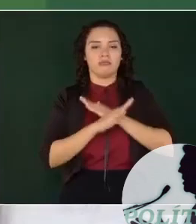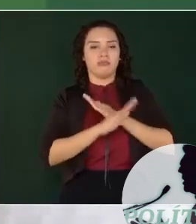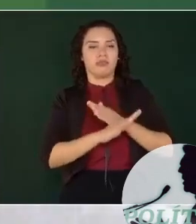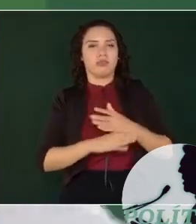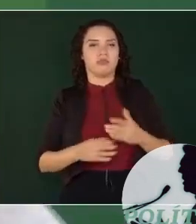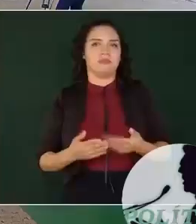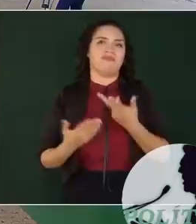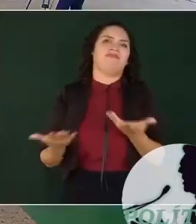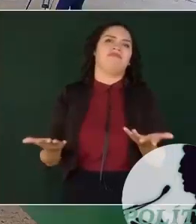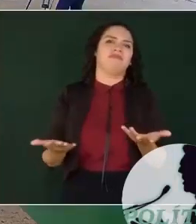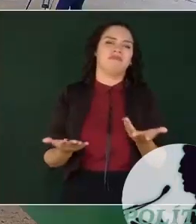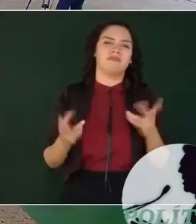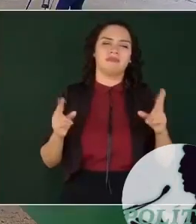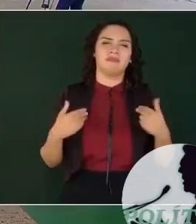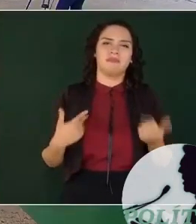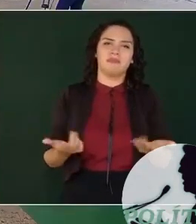Imagínense eso.